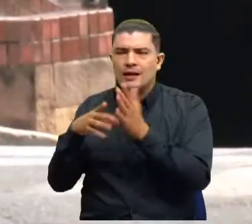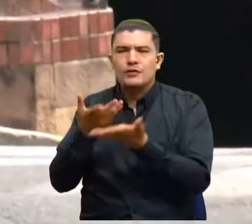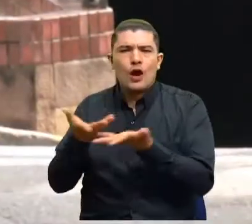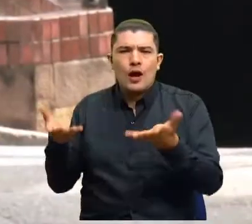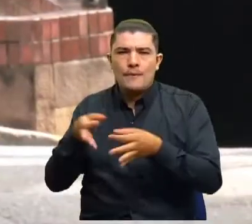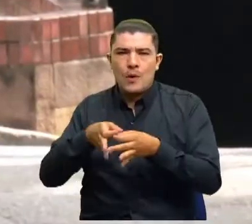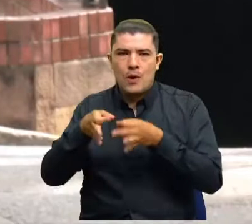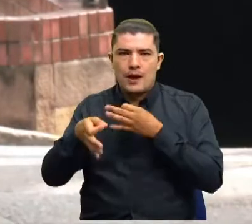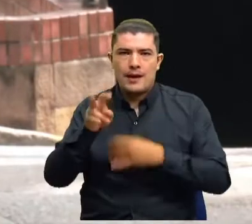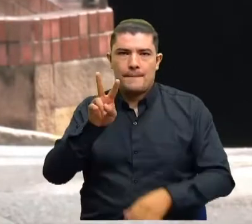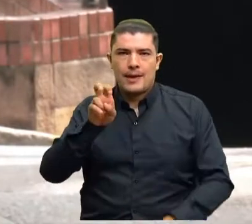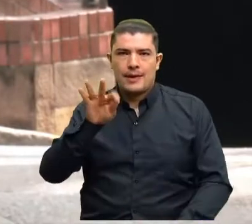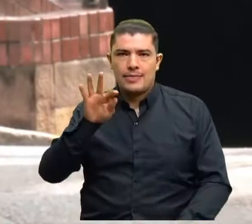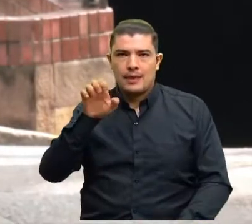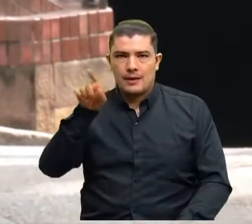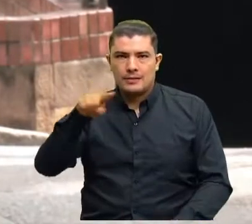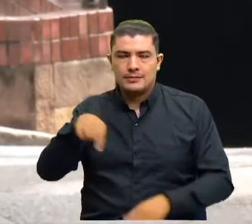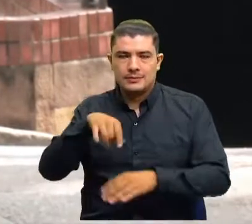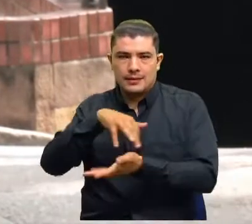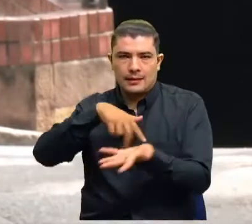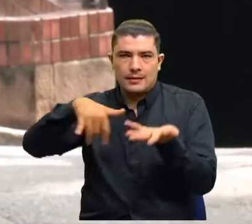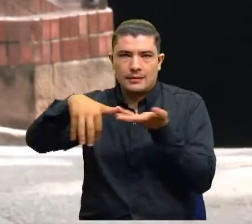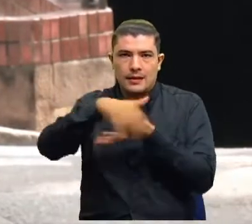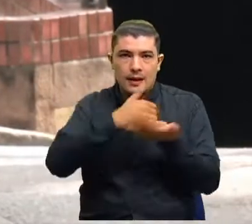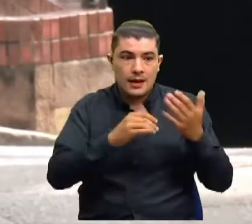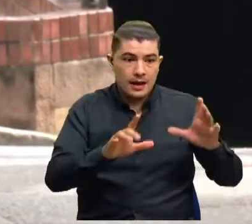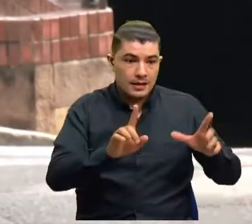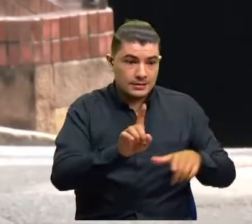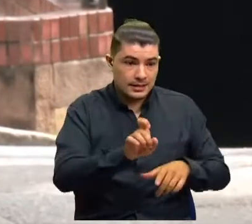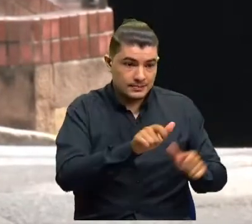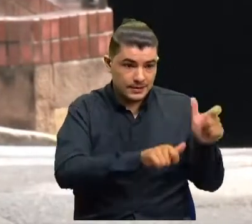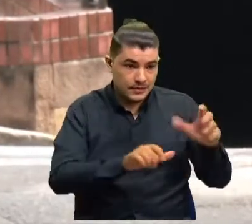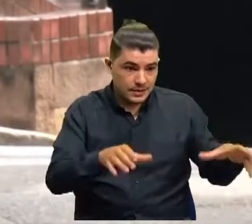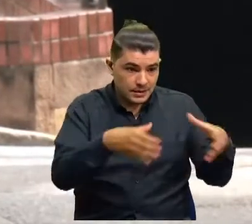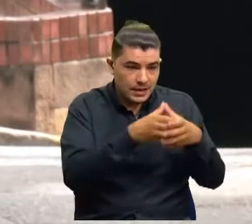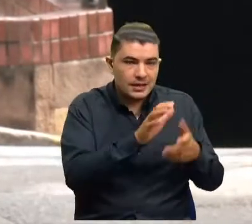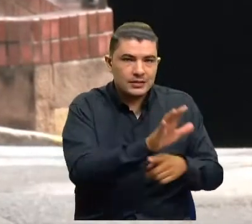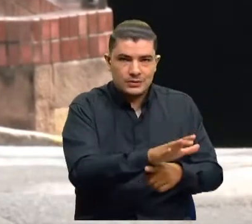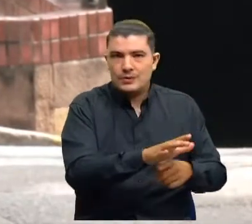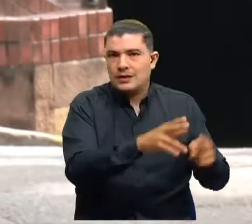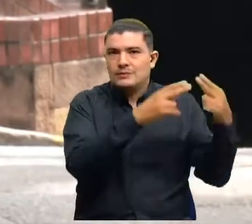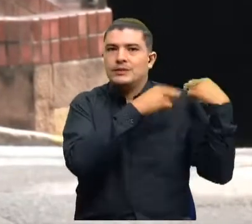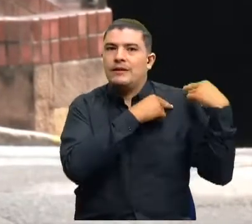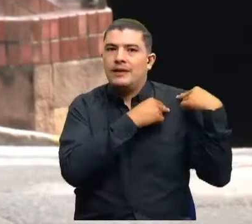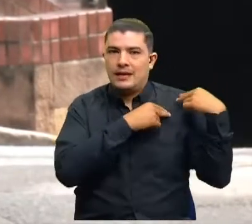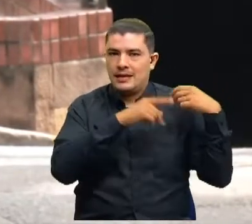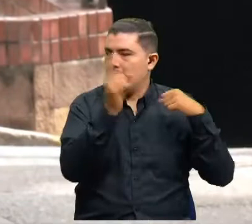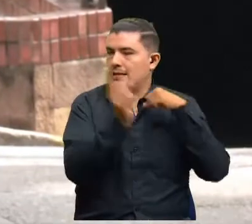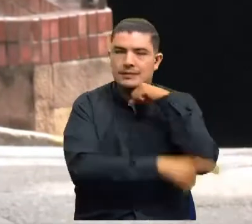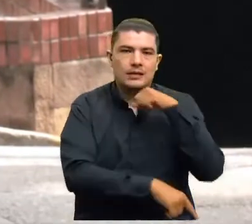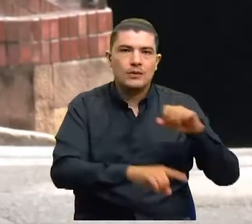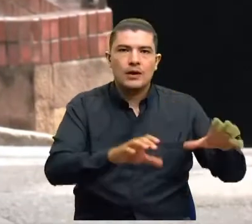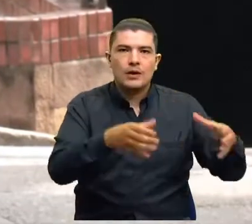se enfrentan delitos como daño ambiental y extracción de minería